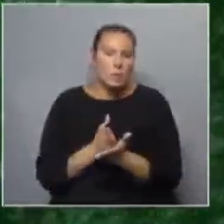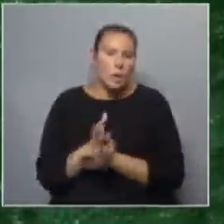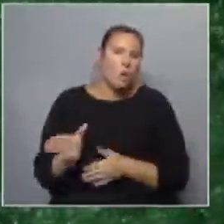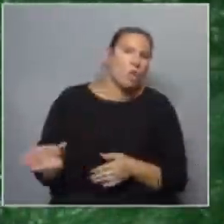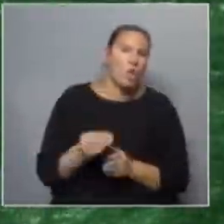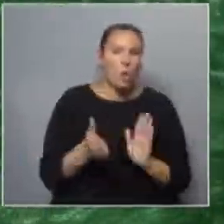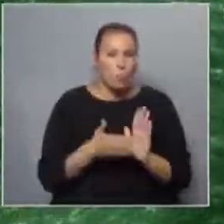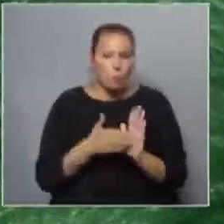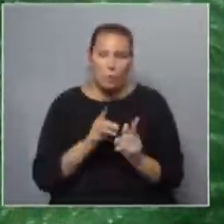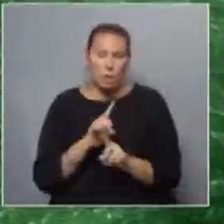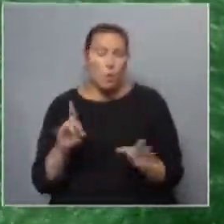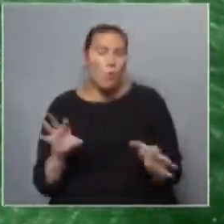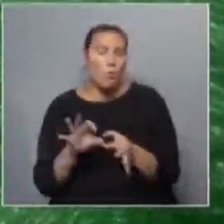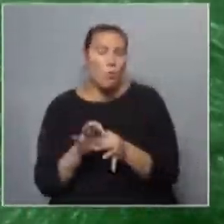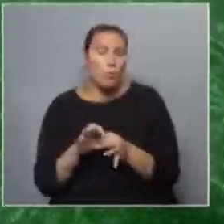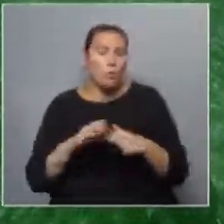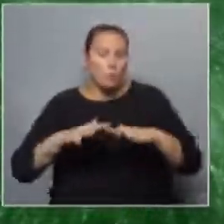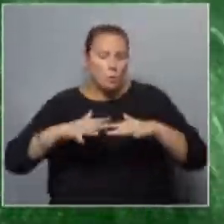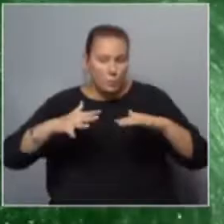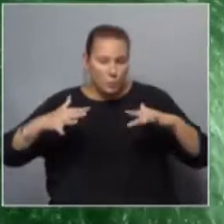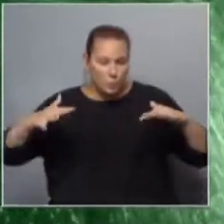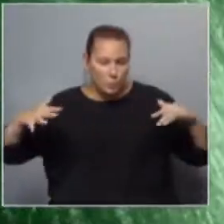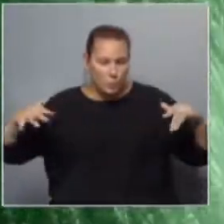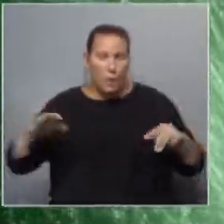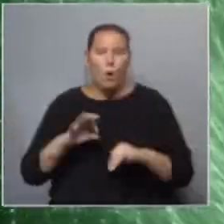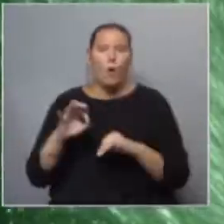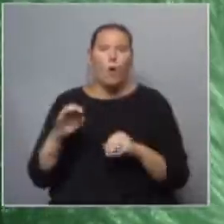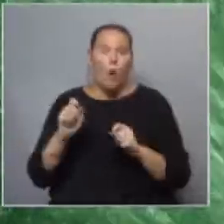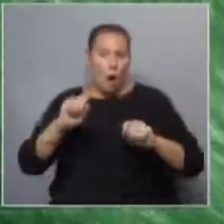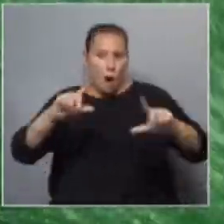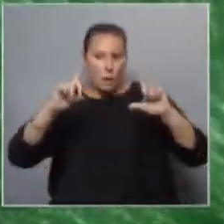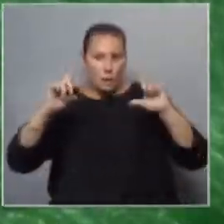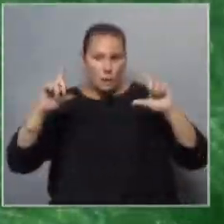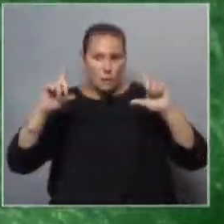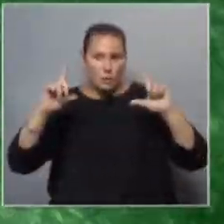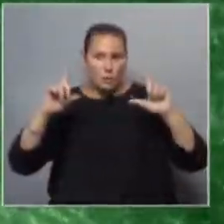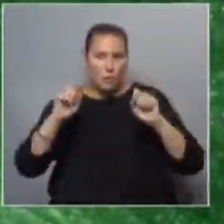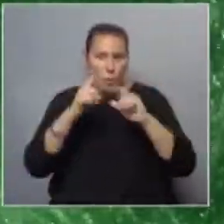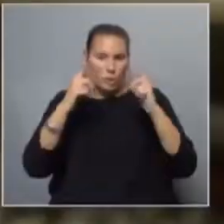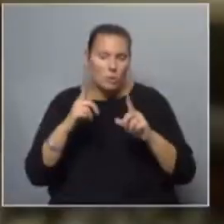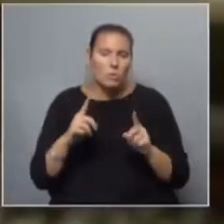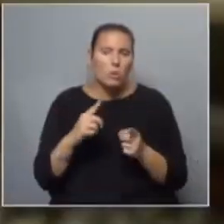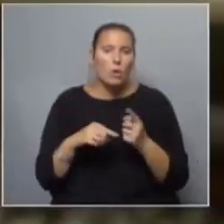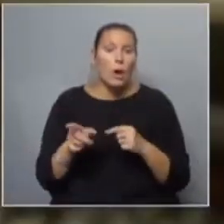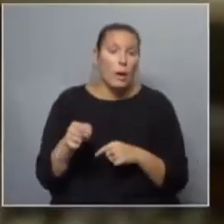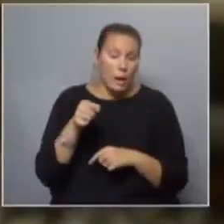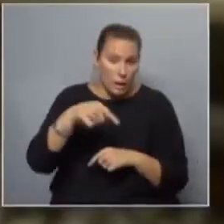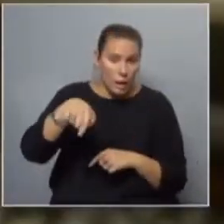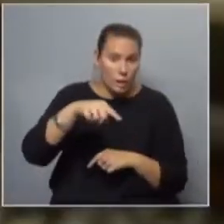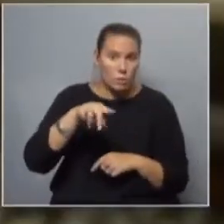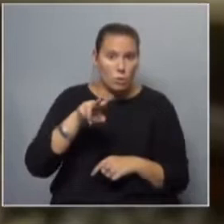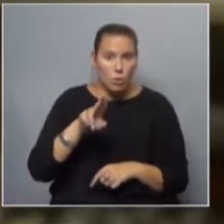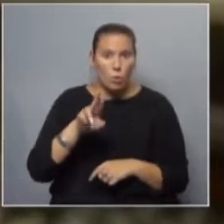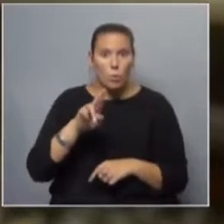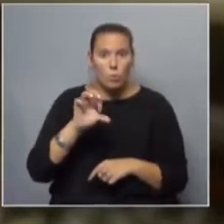todas las muestras, sino que está asociado a floraciones o a llamados de alerta de un cierto punto. Obviamente todo eso es la URSEA